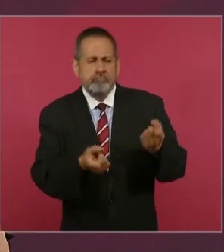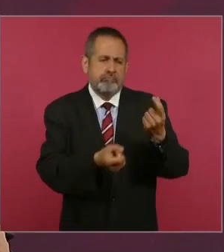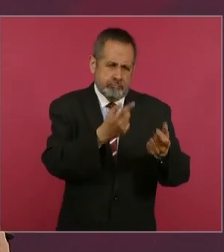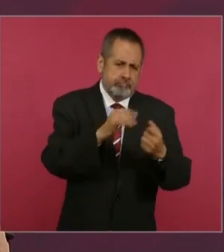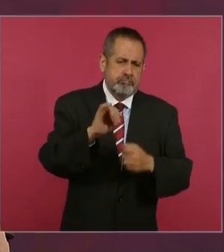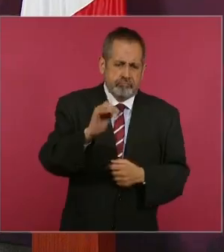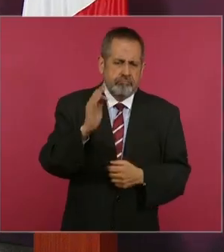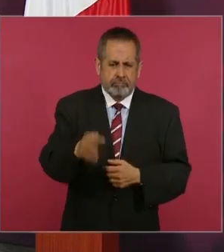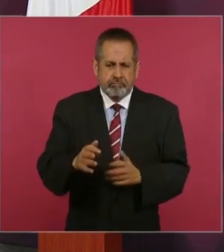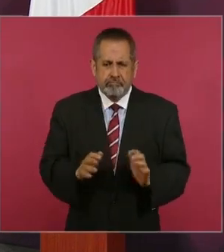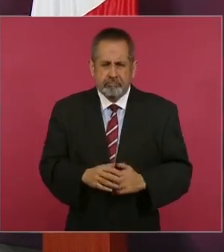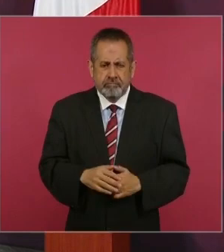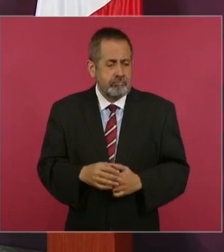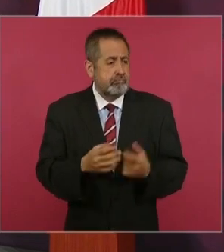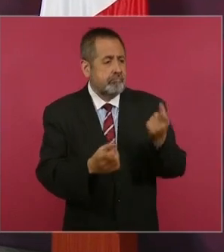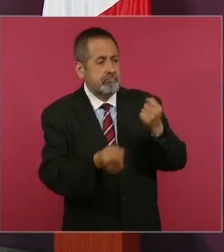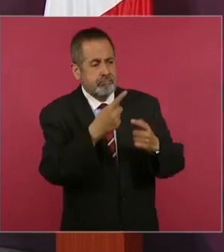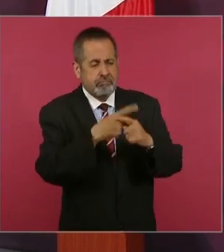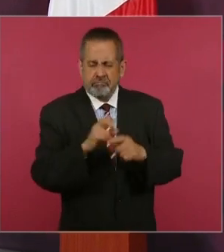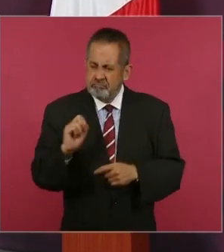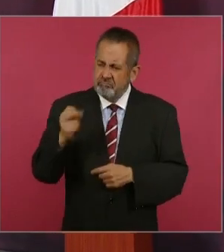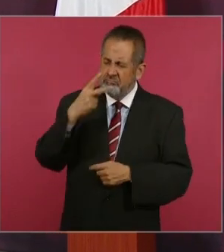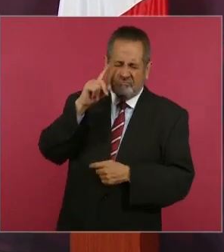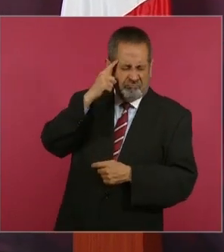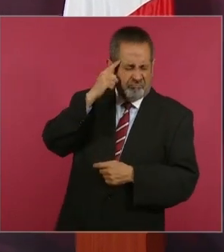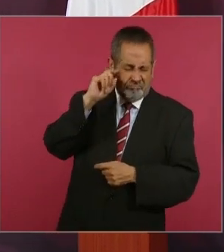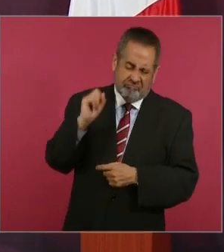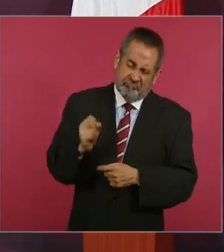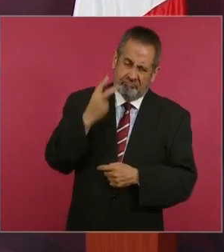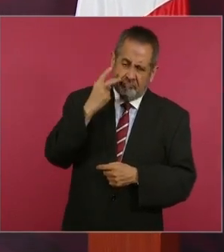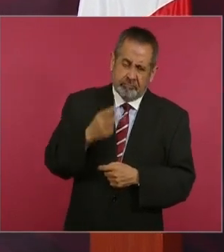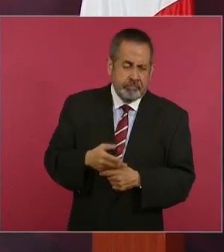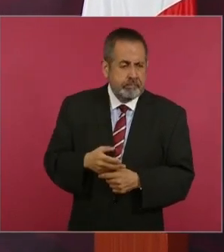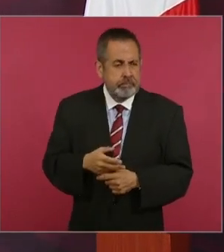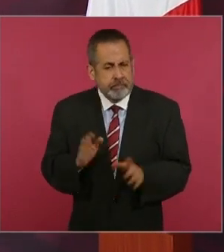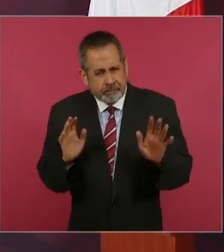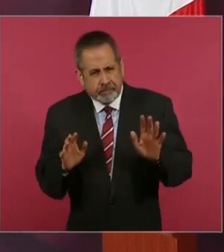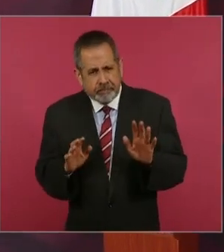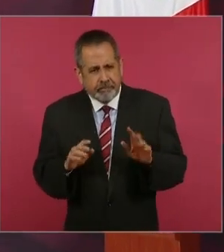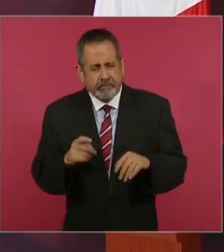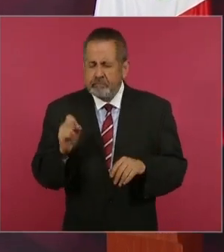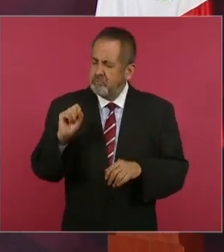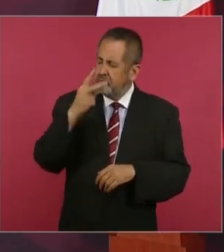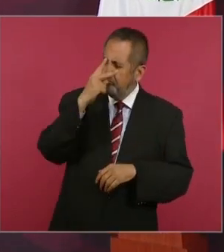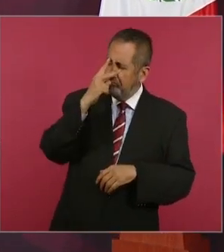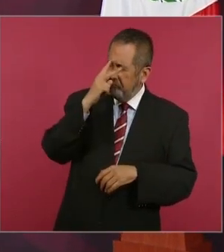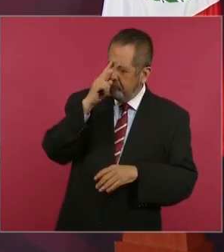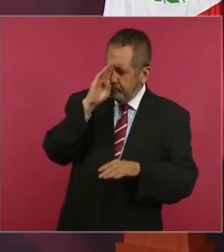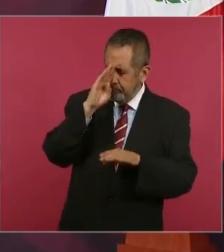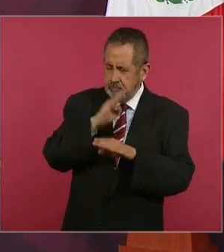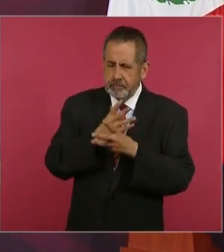algunos están enojados pero también ya se les va a ir